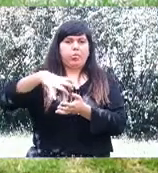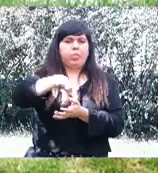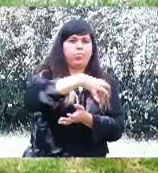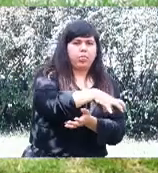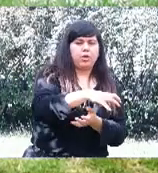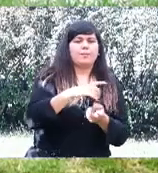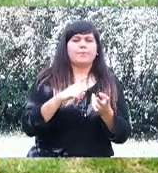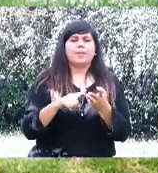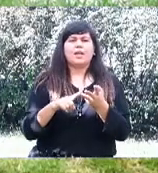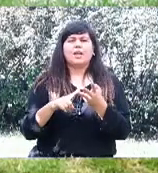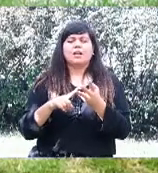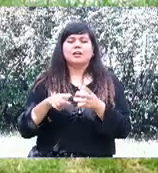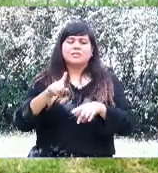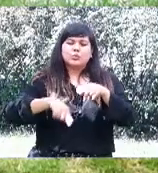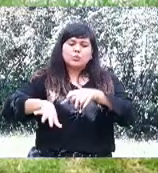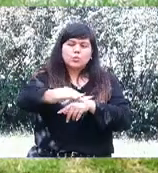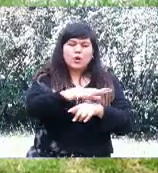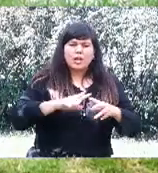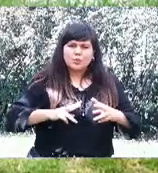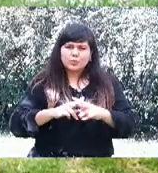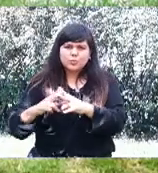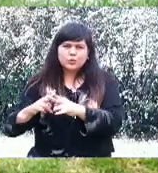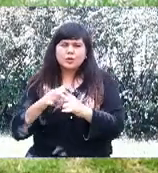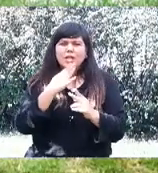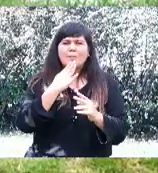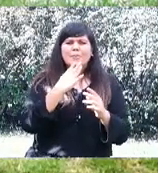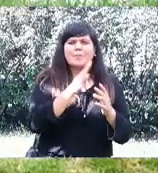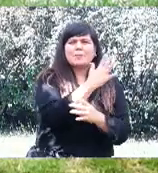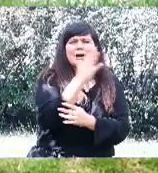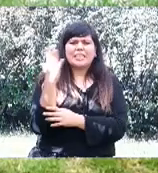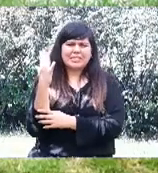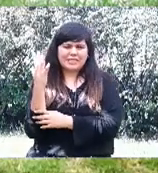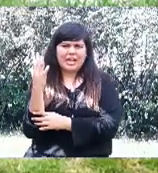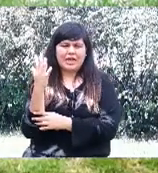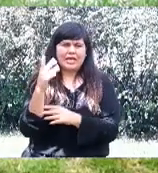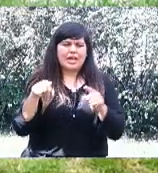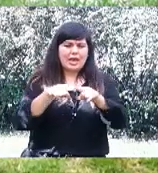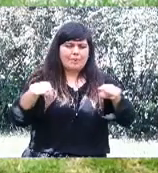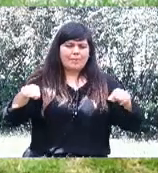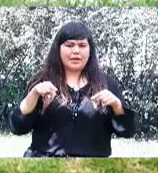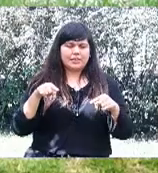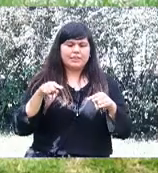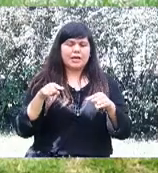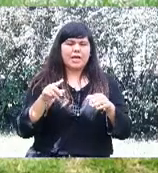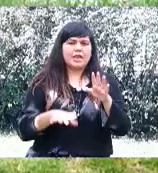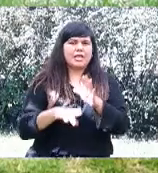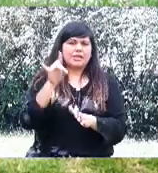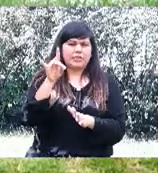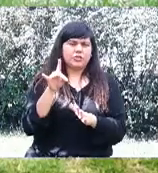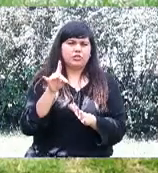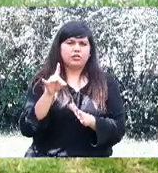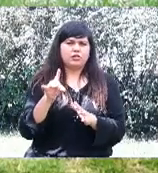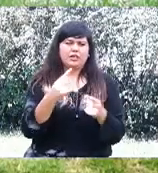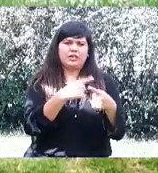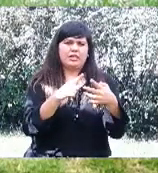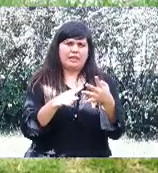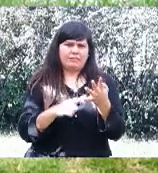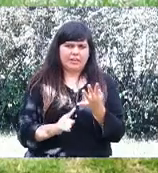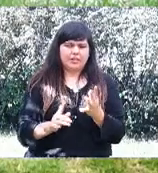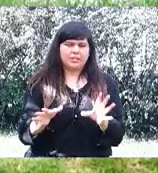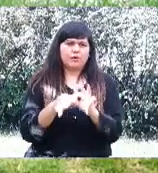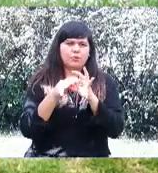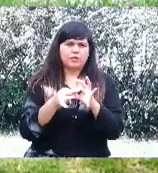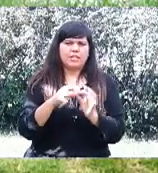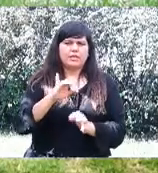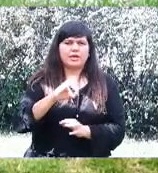ecosistémicos cobertura del suelo restauración de paisajes y sistemas de priorización espacial para la toma decisiones entre otros Así que muchas